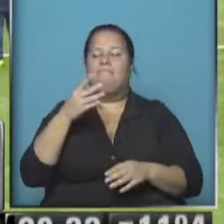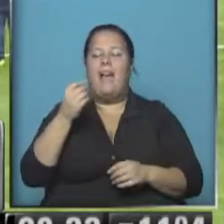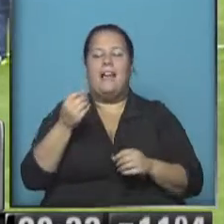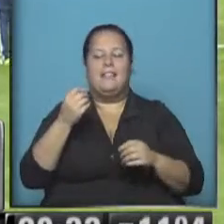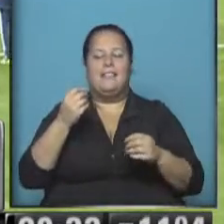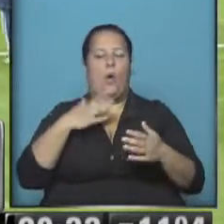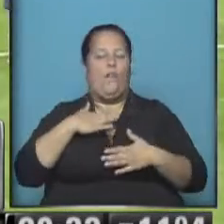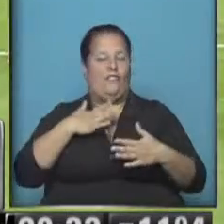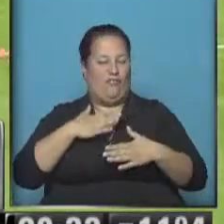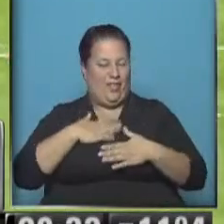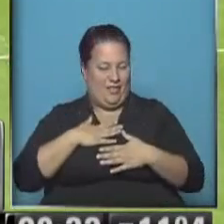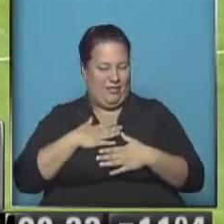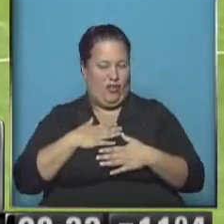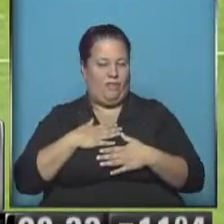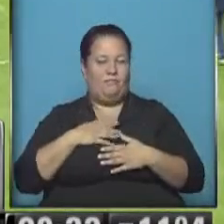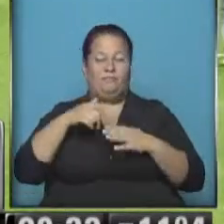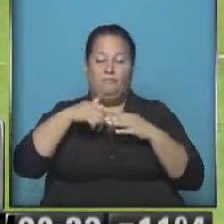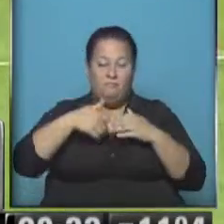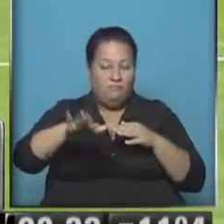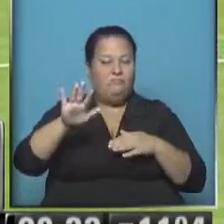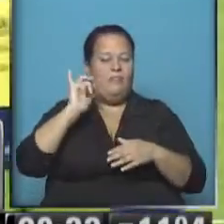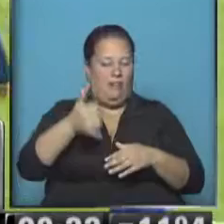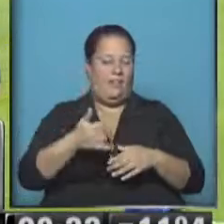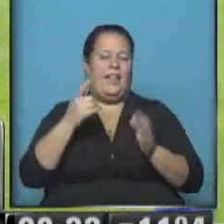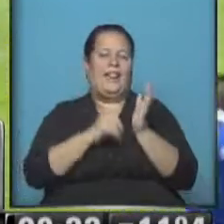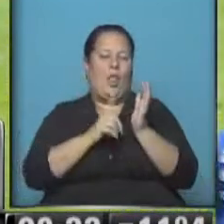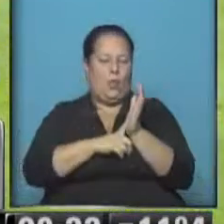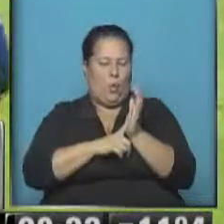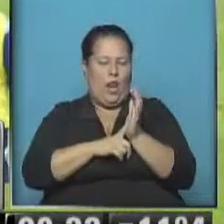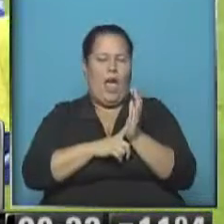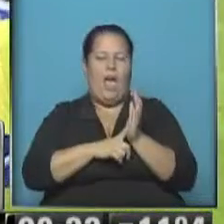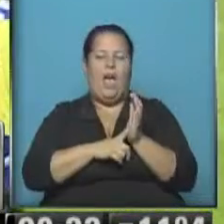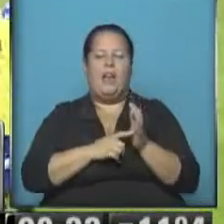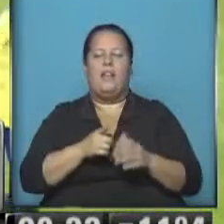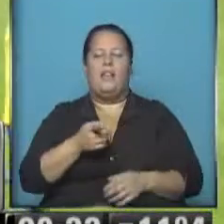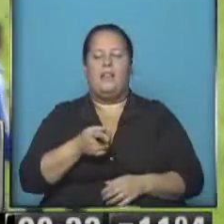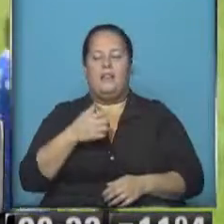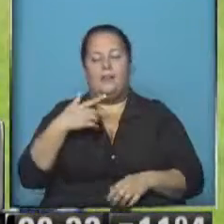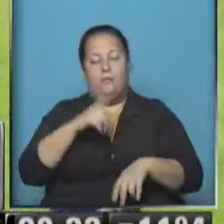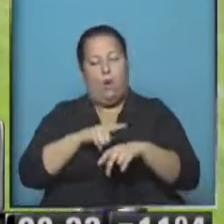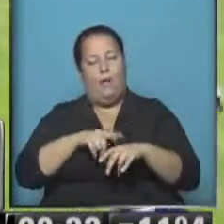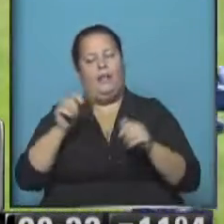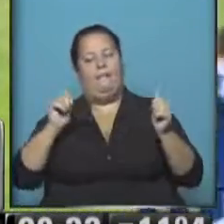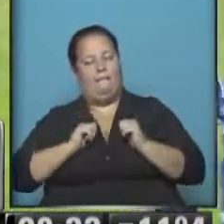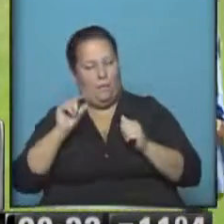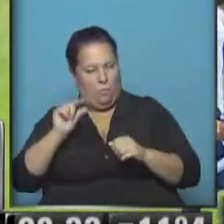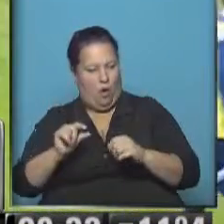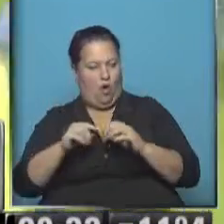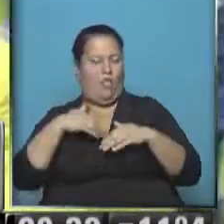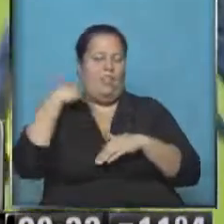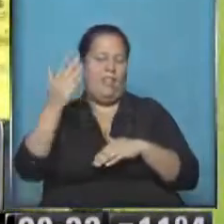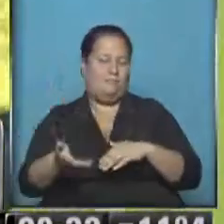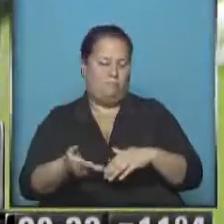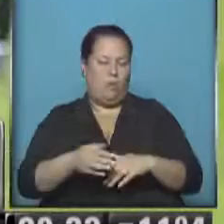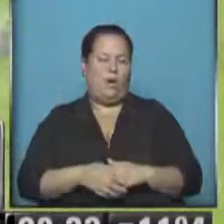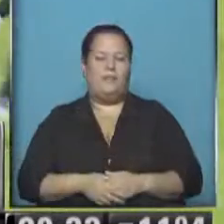físico y de ahí en más si los titulares que estuvieron un momento de recreación posteriormente